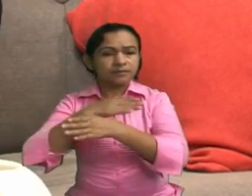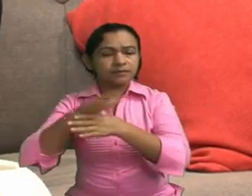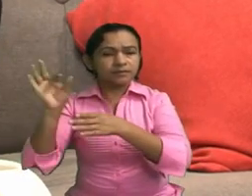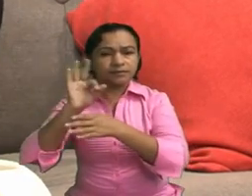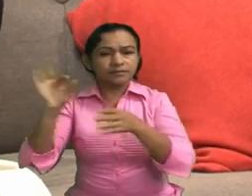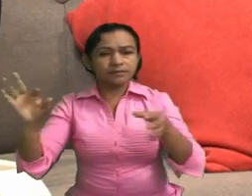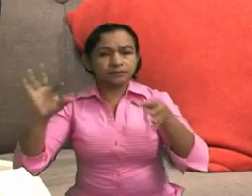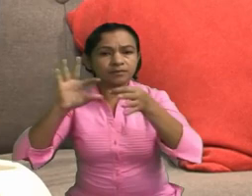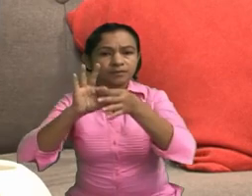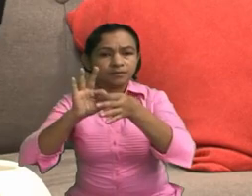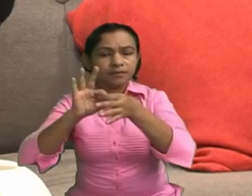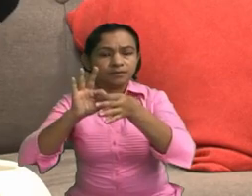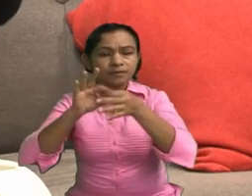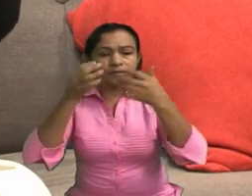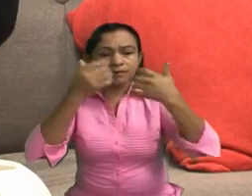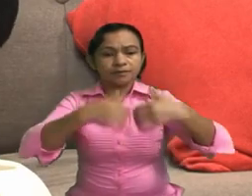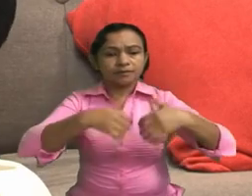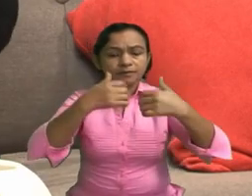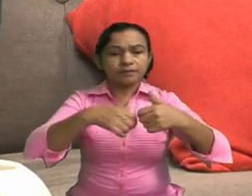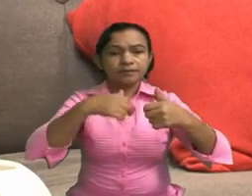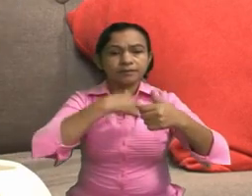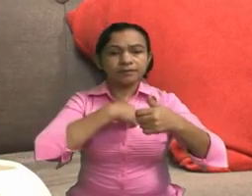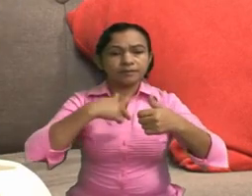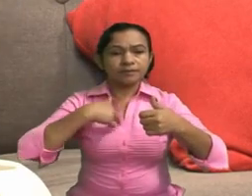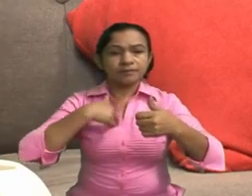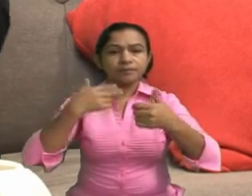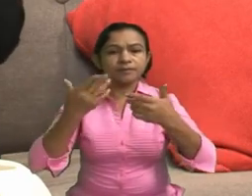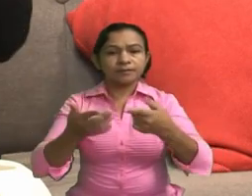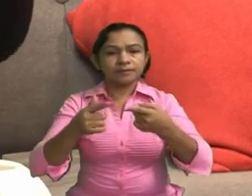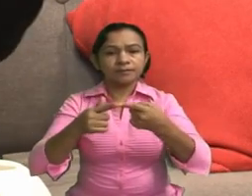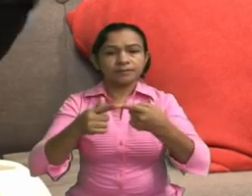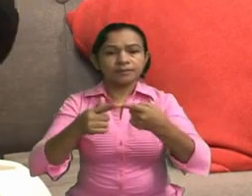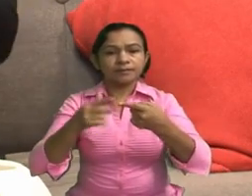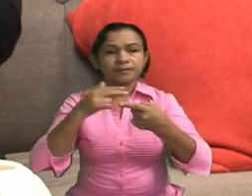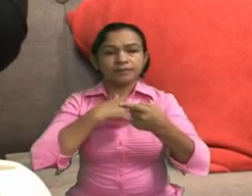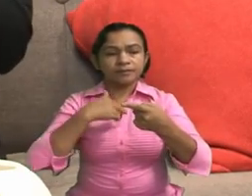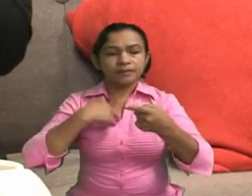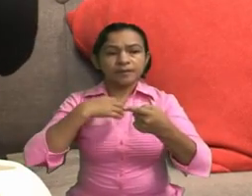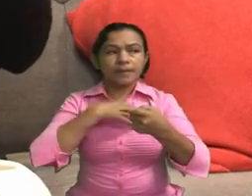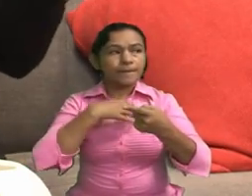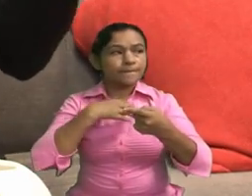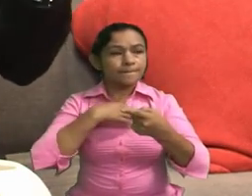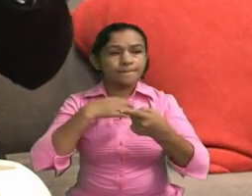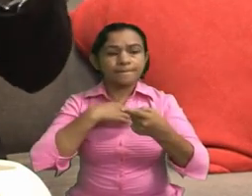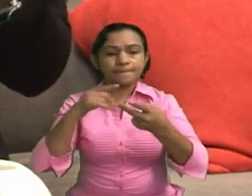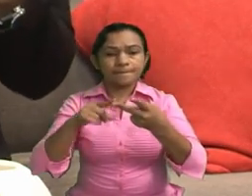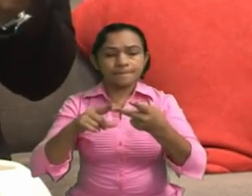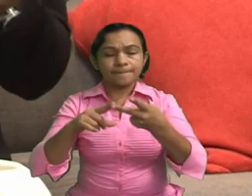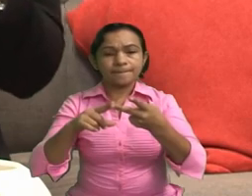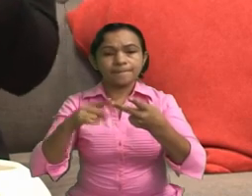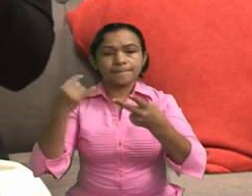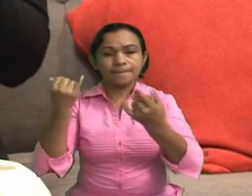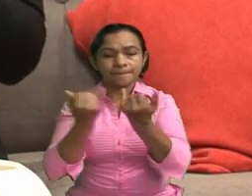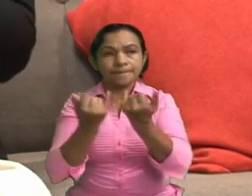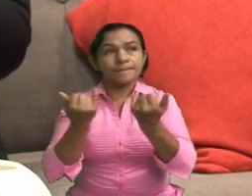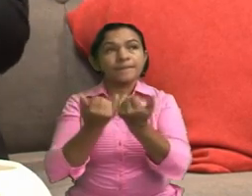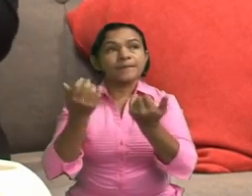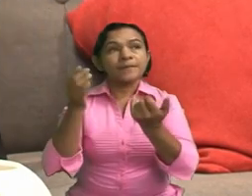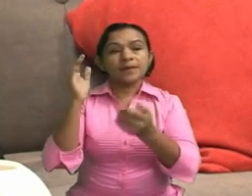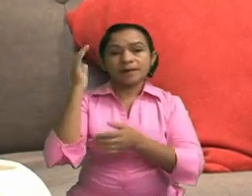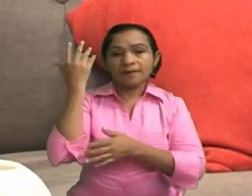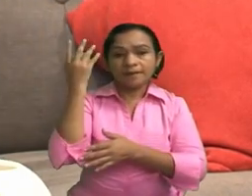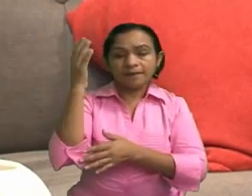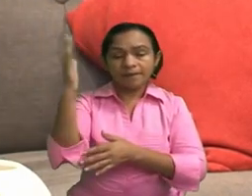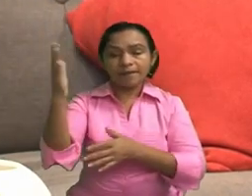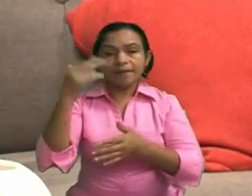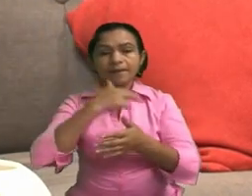mano con las empresas que están en la zona, con algunos propietarios privados que igualmente siembran árboles, que